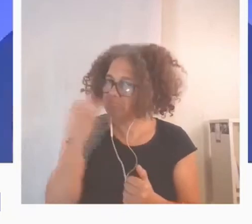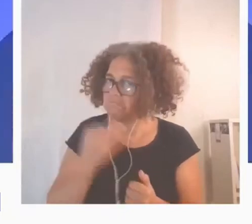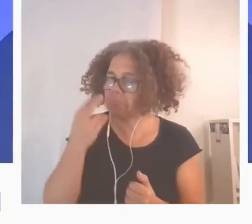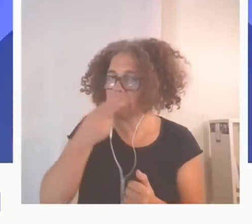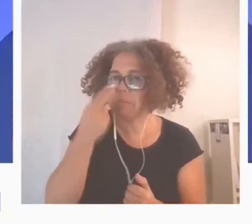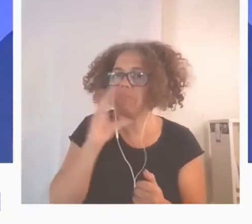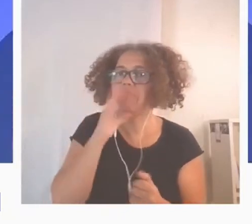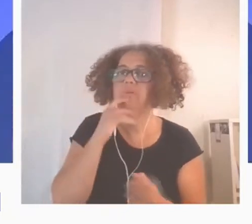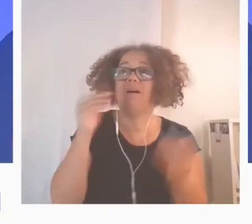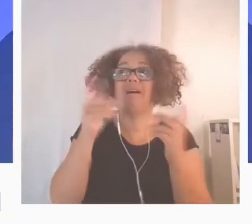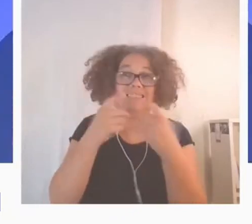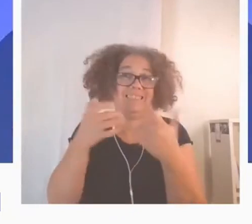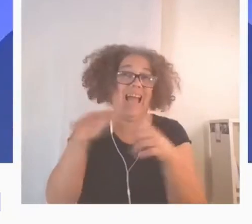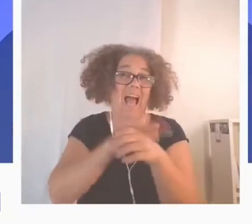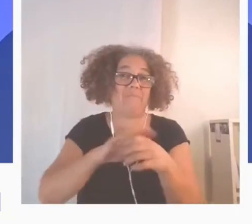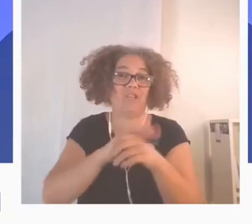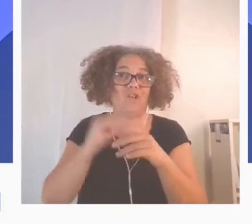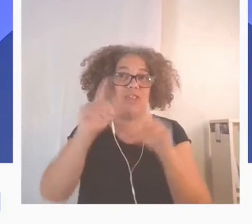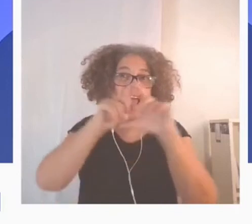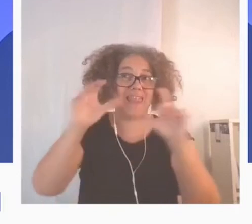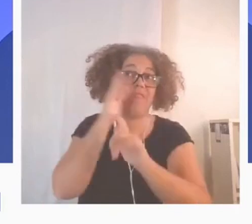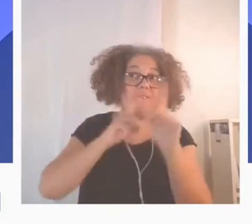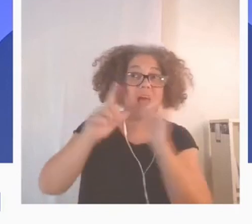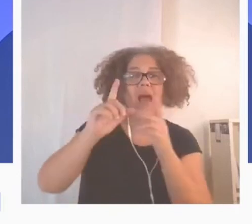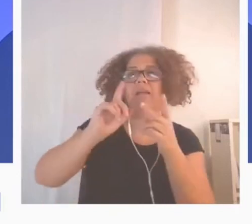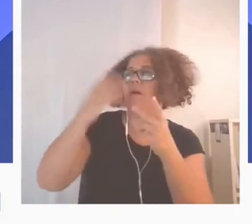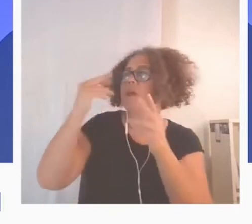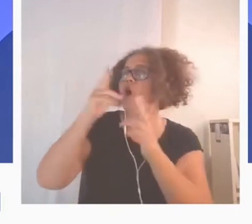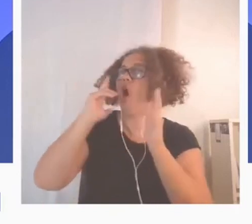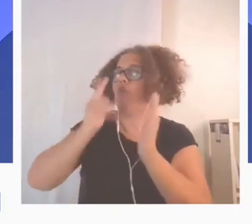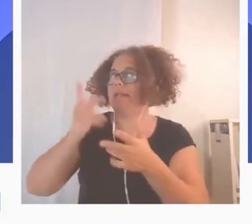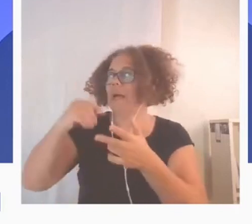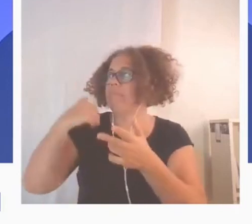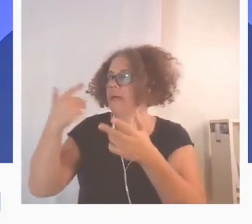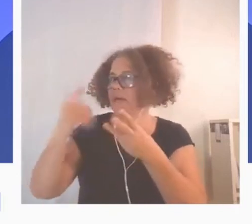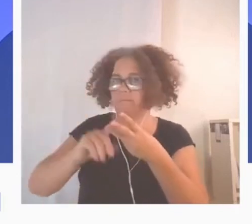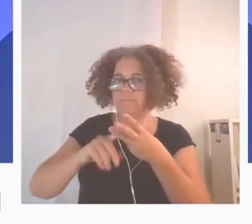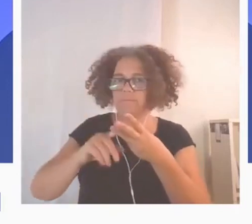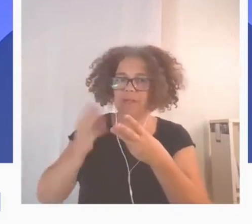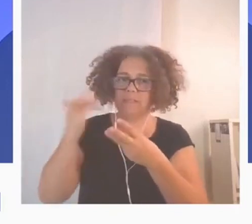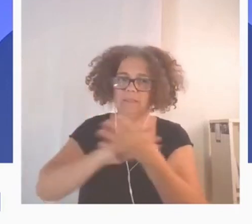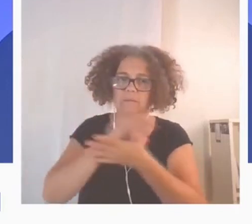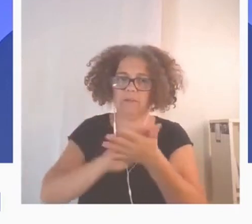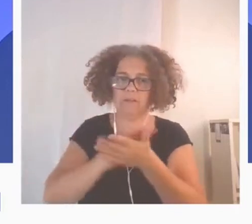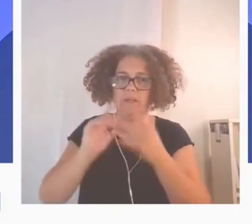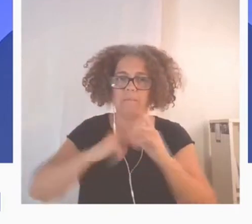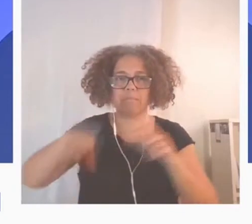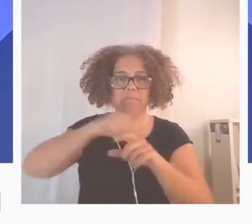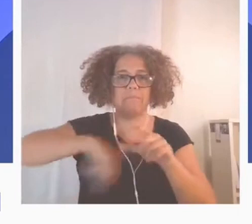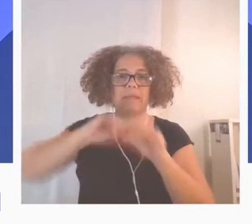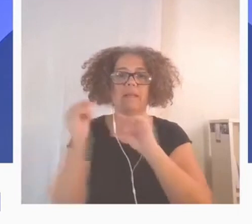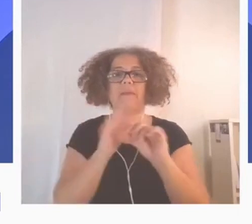de viaje ha pasado algo en los últimos años, o en los hoteles también. Estuve en una mesa redonda hablando sobre esto, que estaba desapareciendo un poco